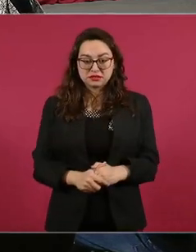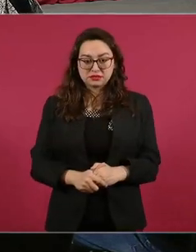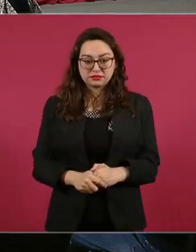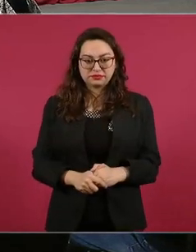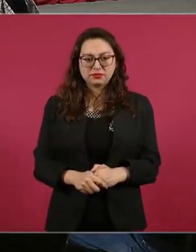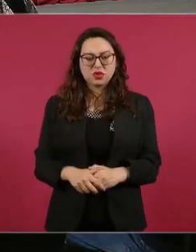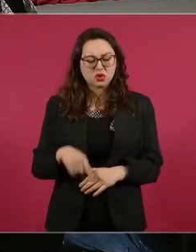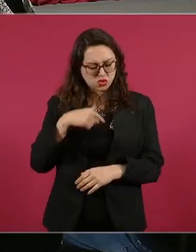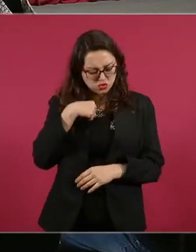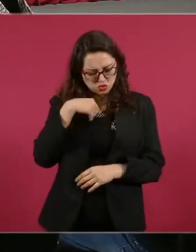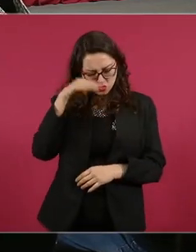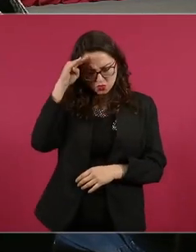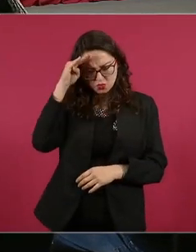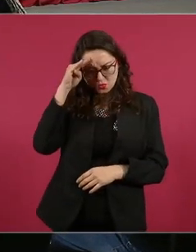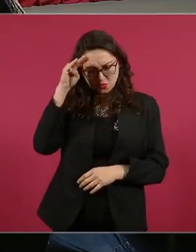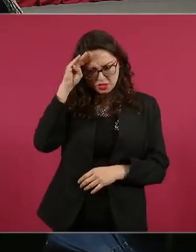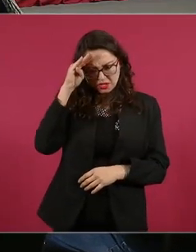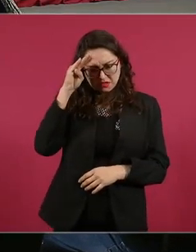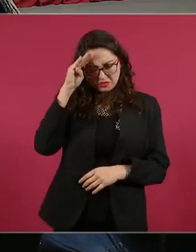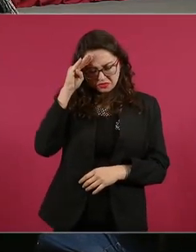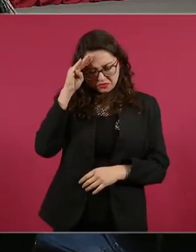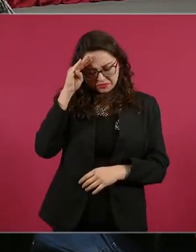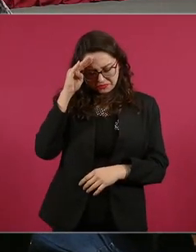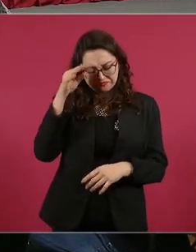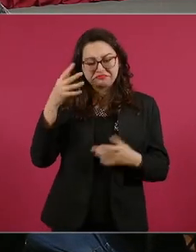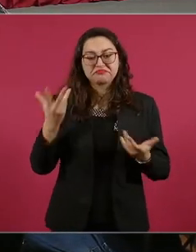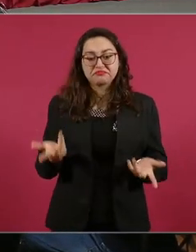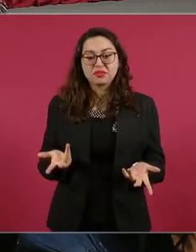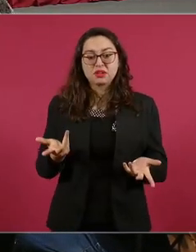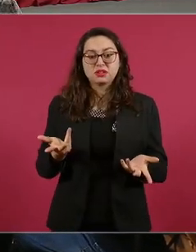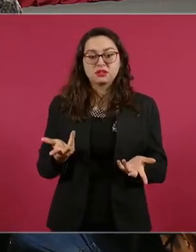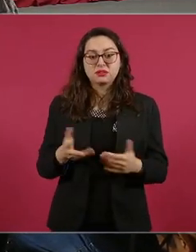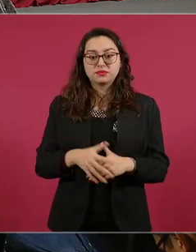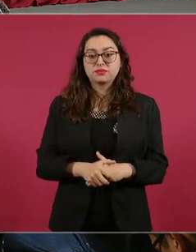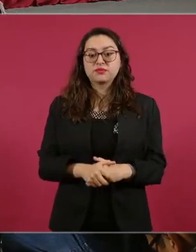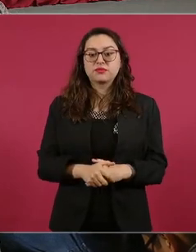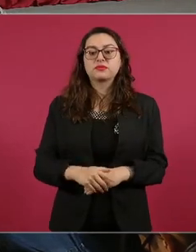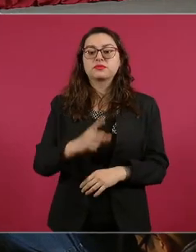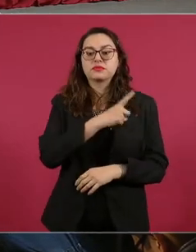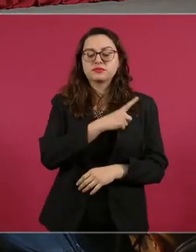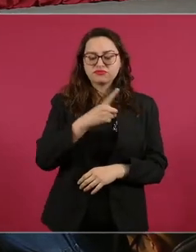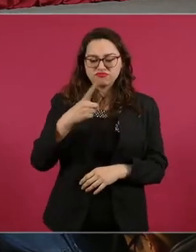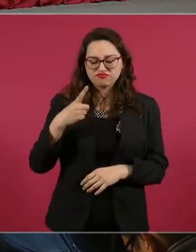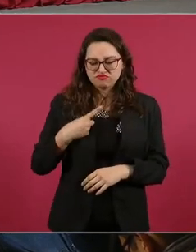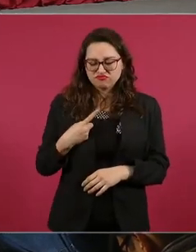explicarlo cómo funciona, pero ya no sacar aquí a Loren y sacar a